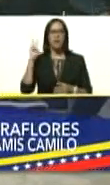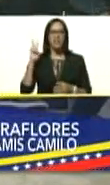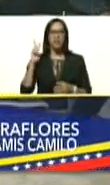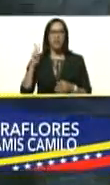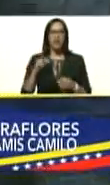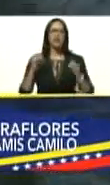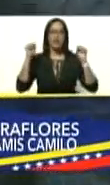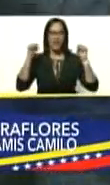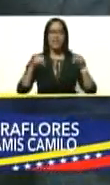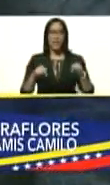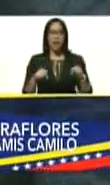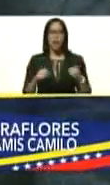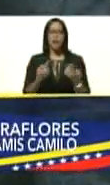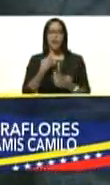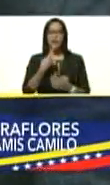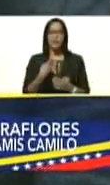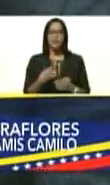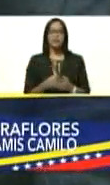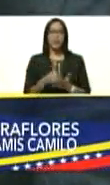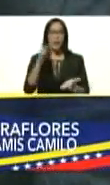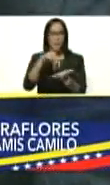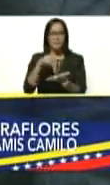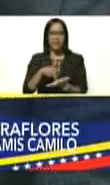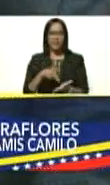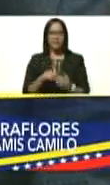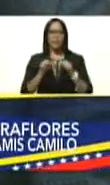esta oportunidad dicen presente para